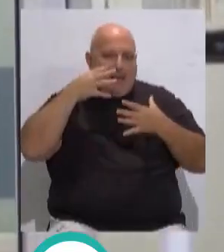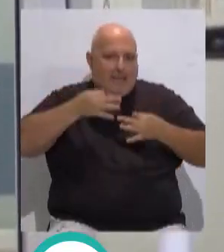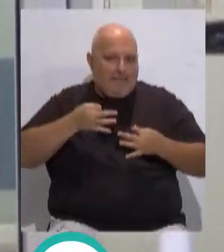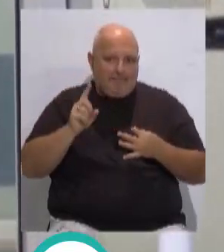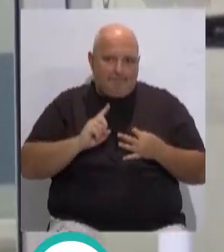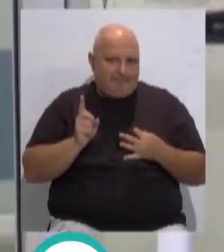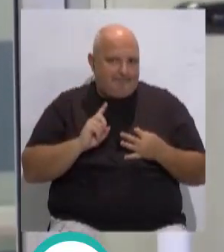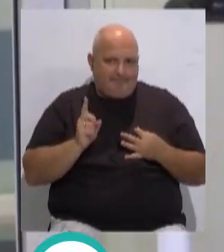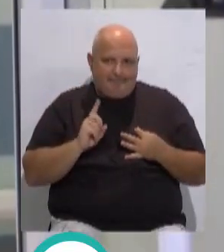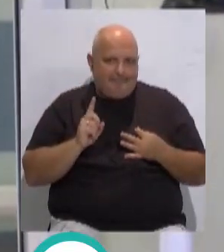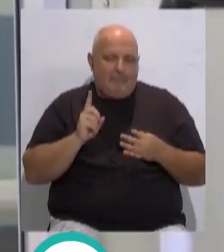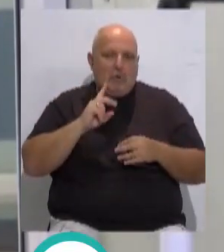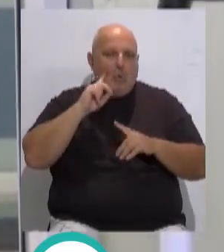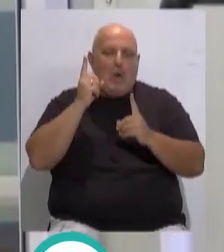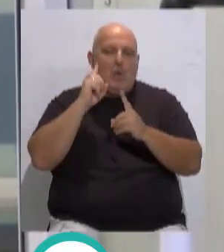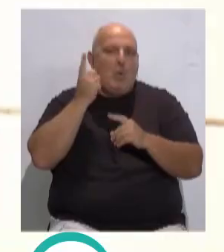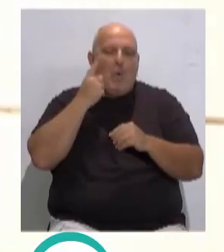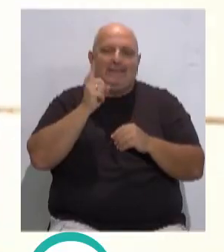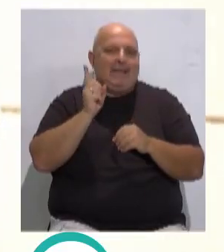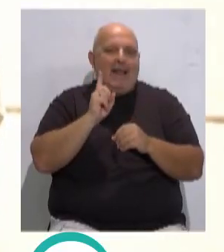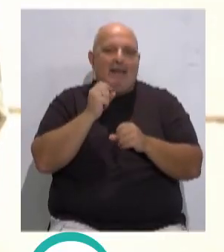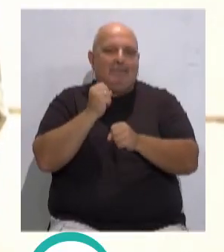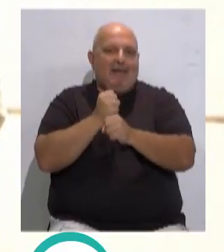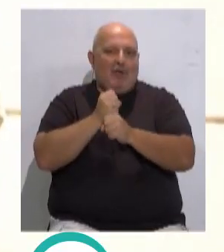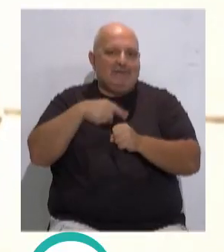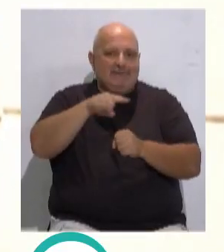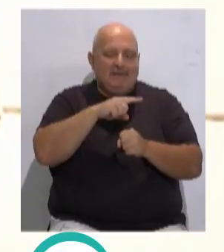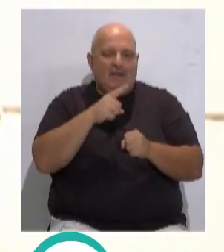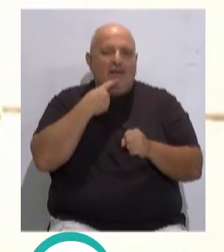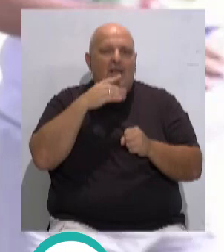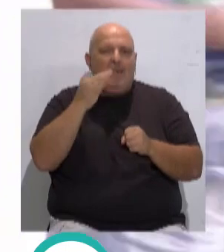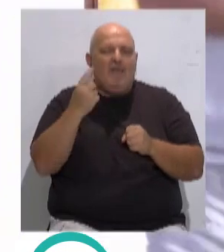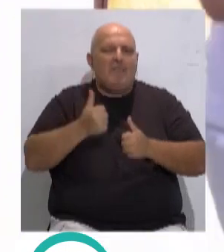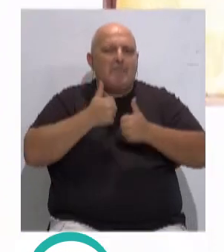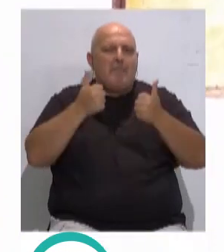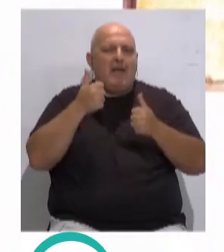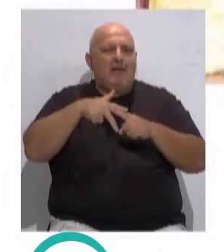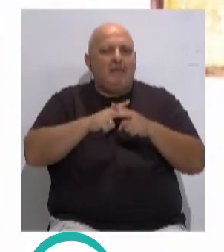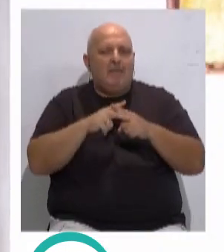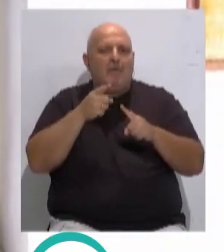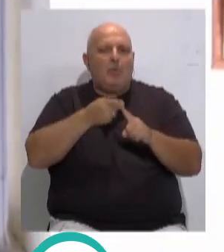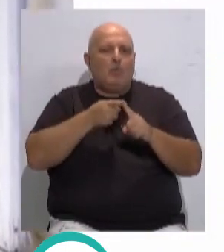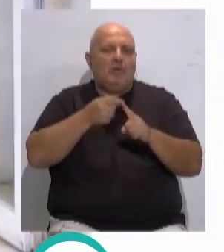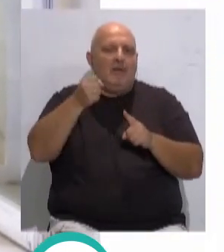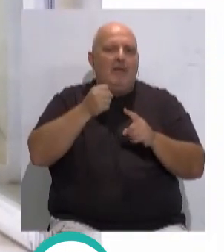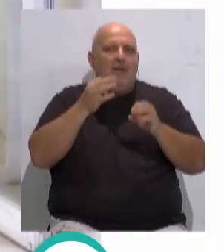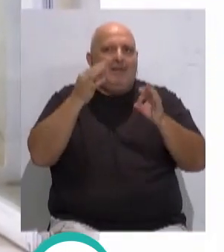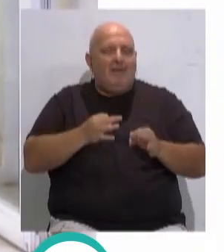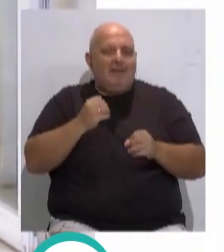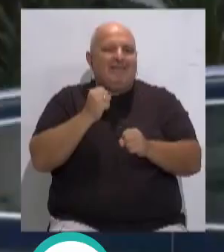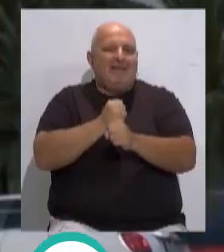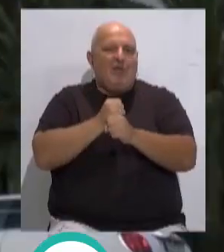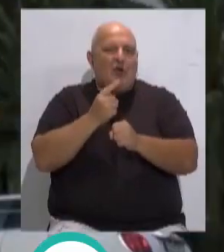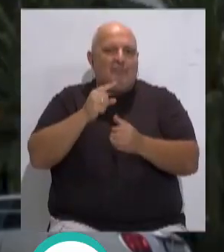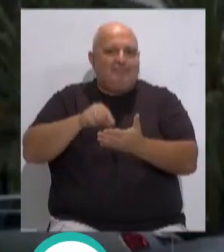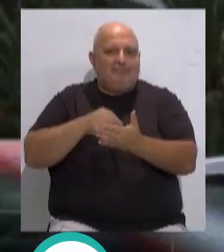señalando que no van a poder encontrar esa cantidad de personal. CESIF ha asegurado que faltan mecanismos para atraer y fidelizar a los